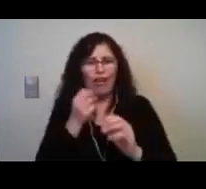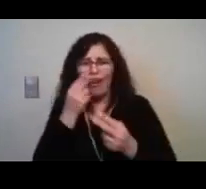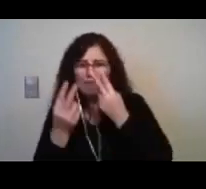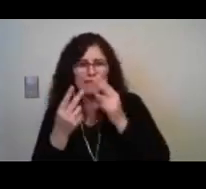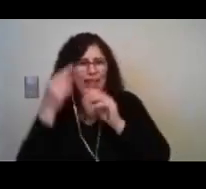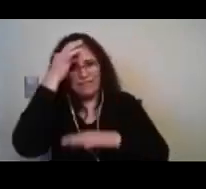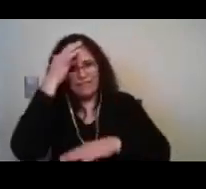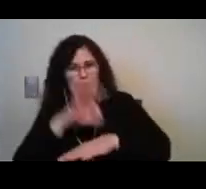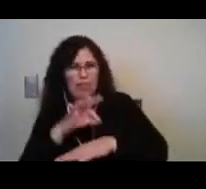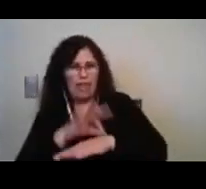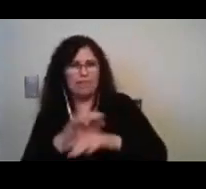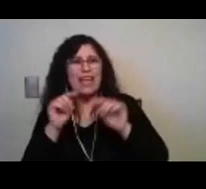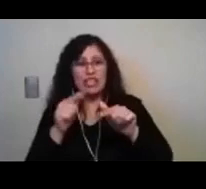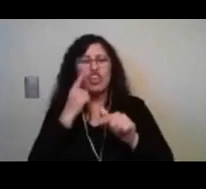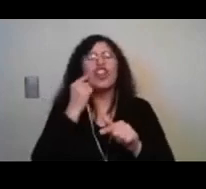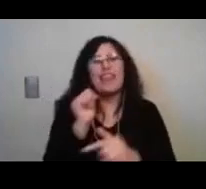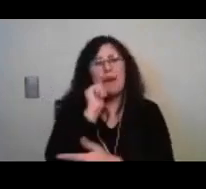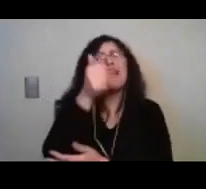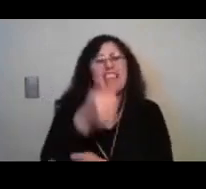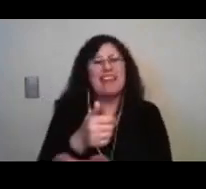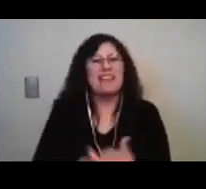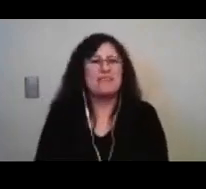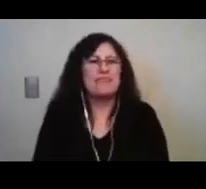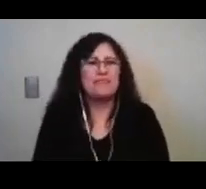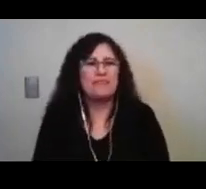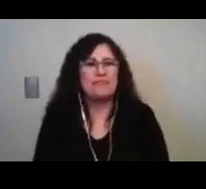eso va a ser el día de mañana, ¿de acuerdo?